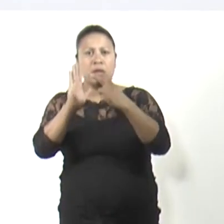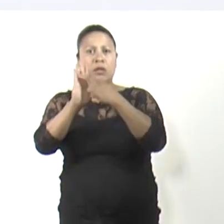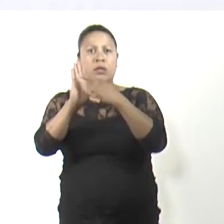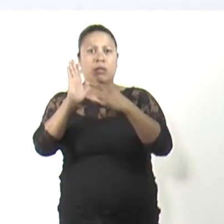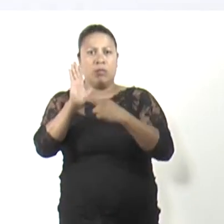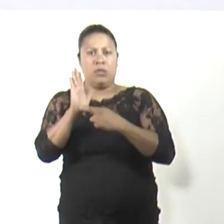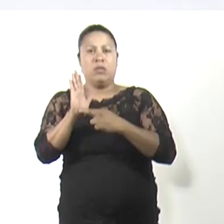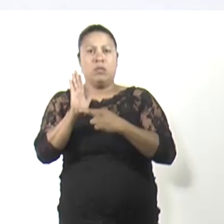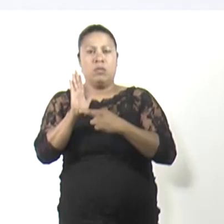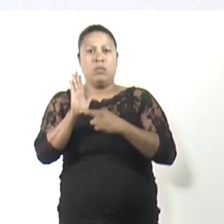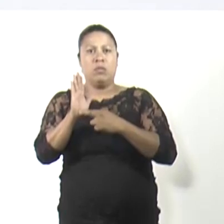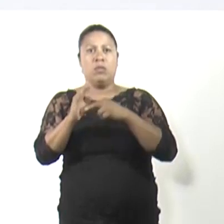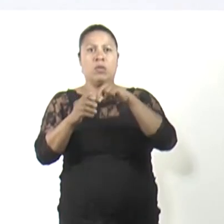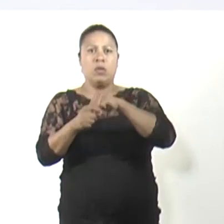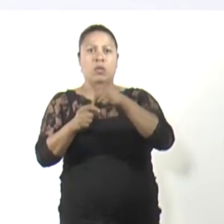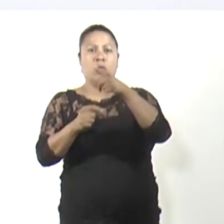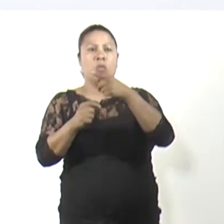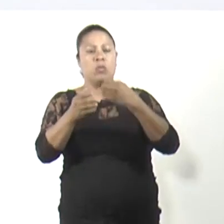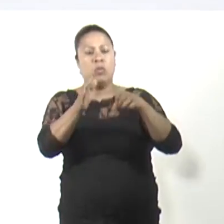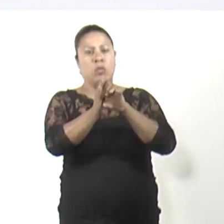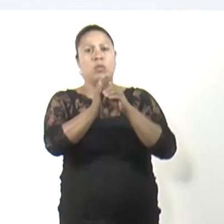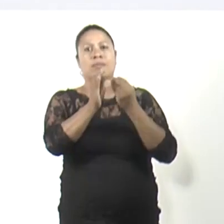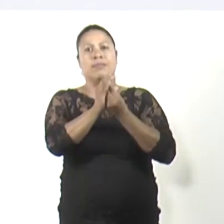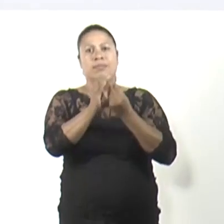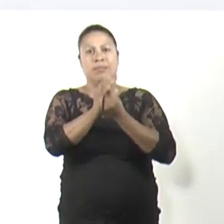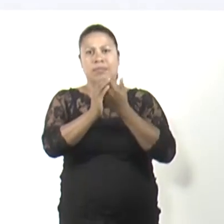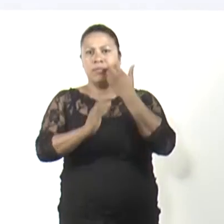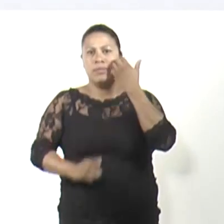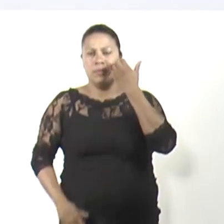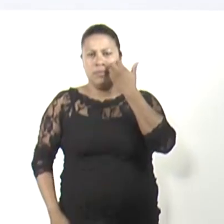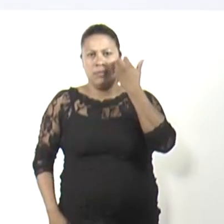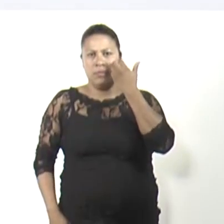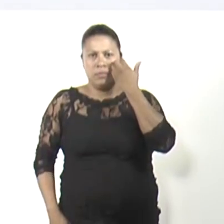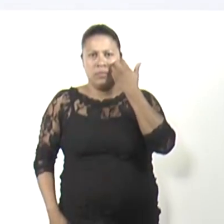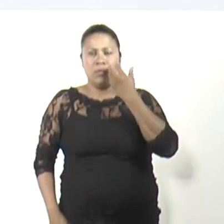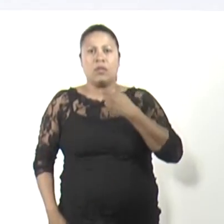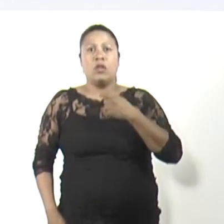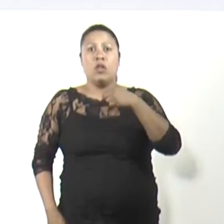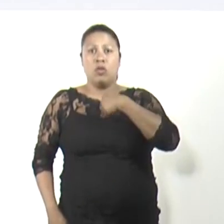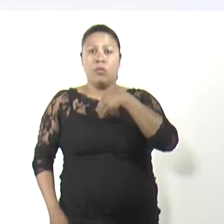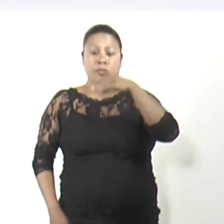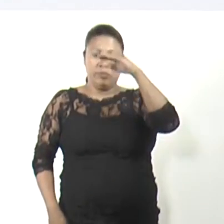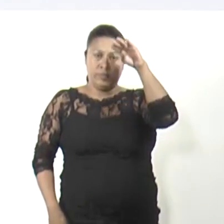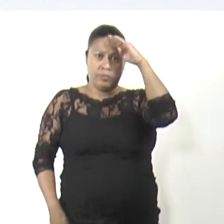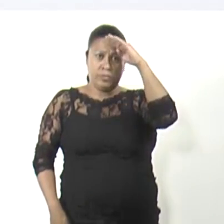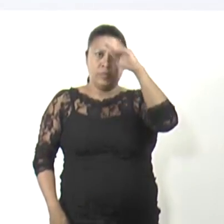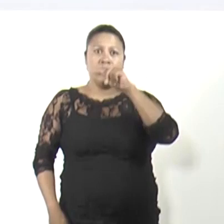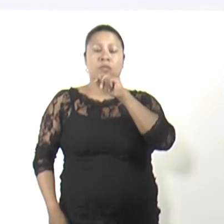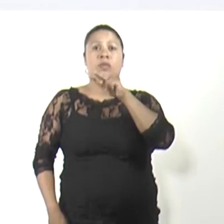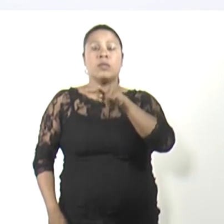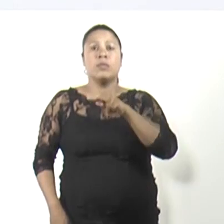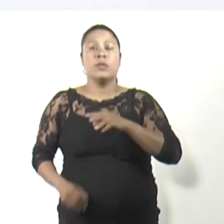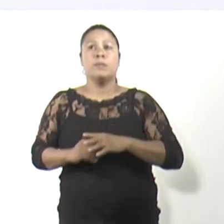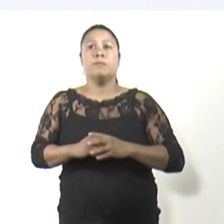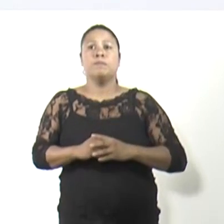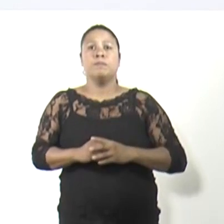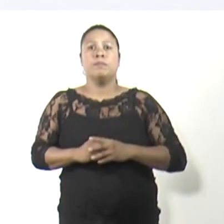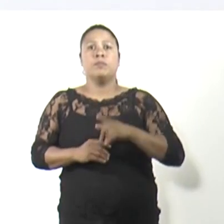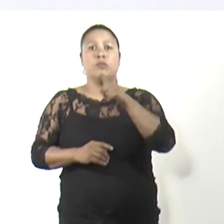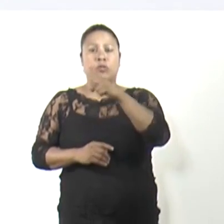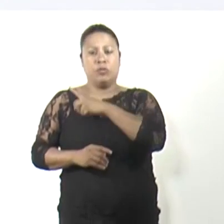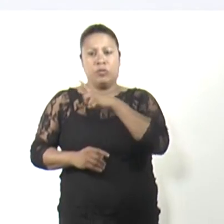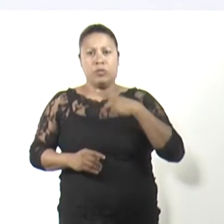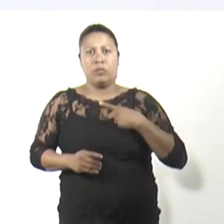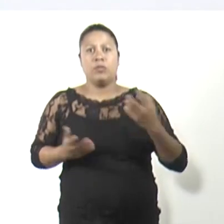reglamento en el salón de clases. Te recomiendo también que